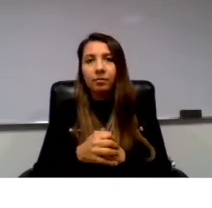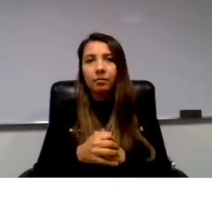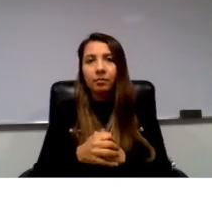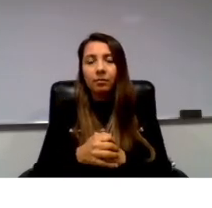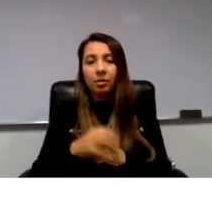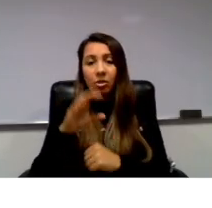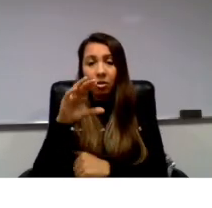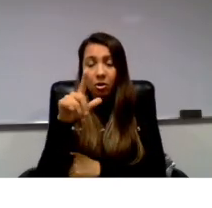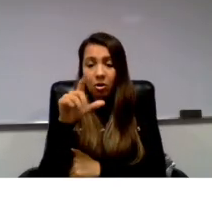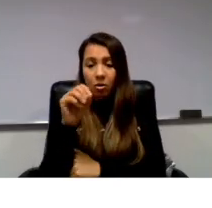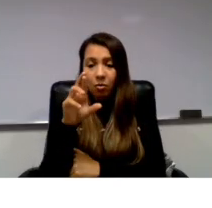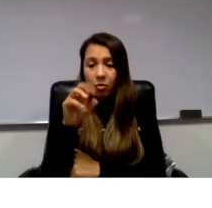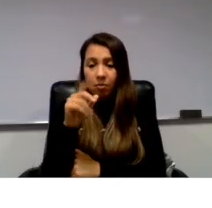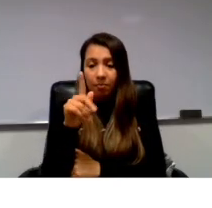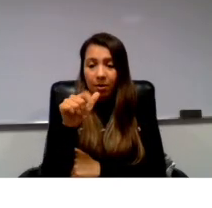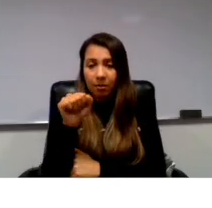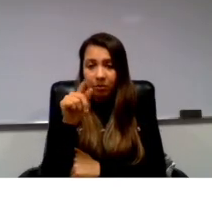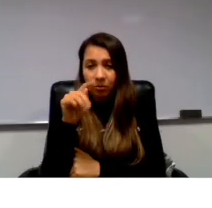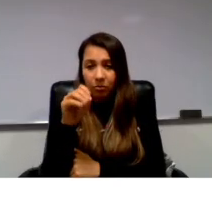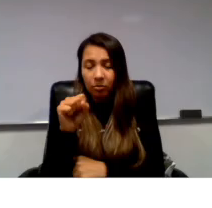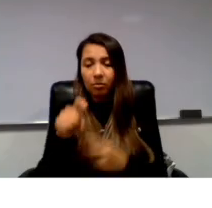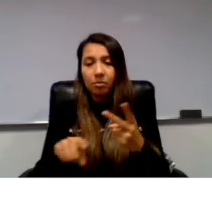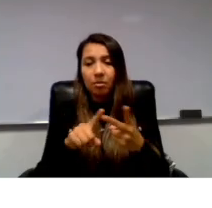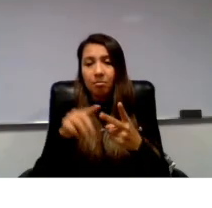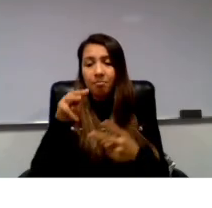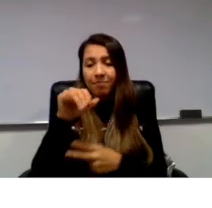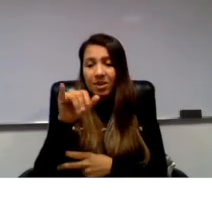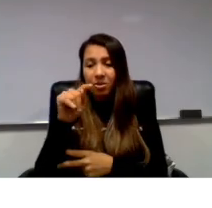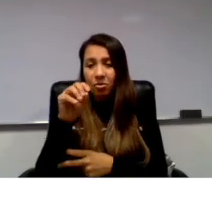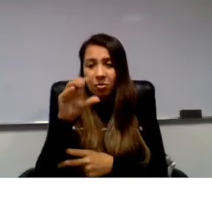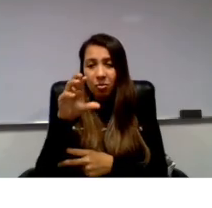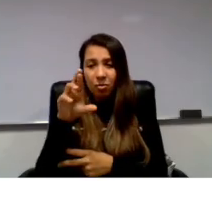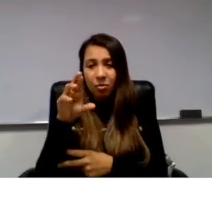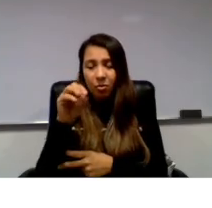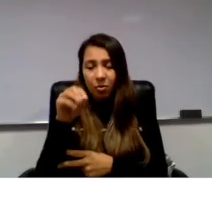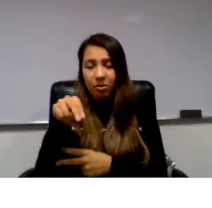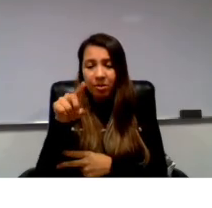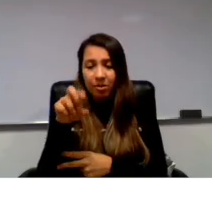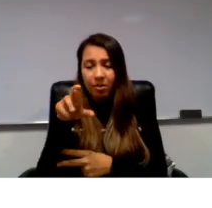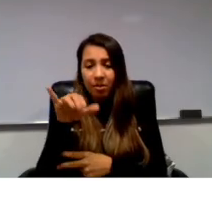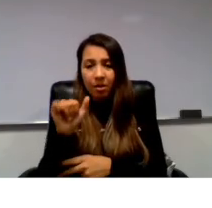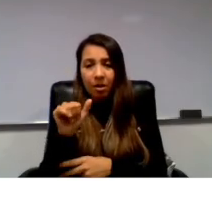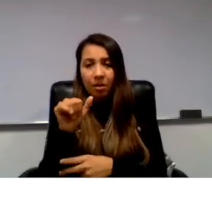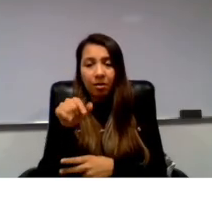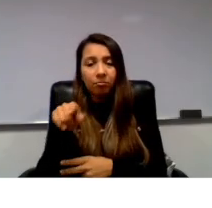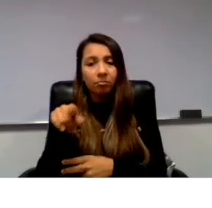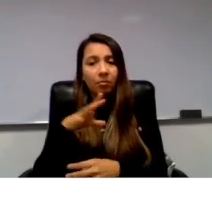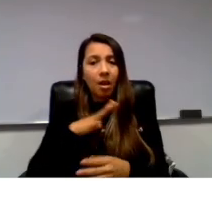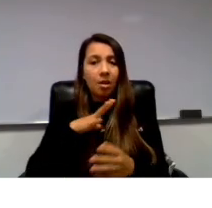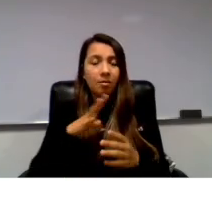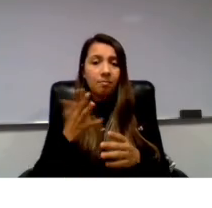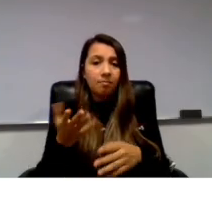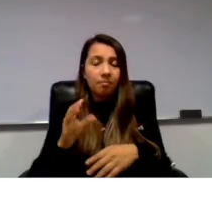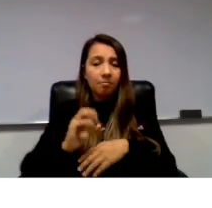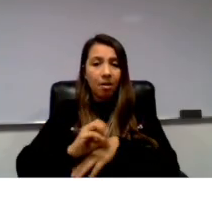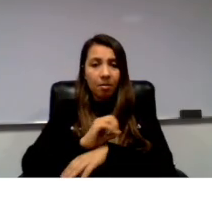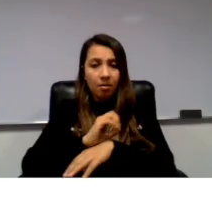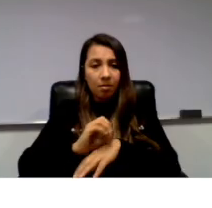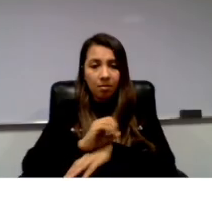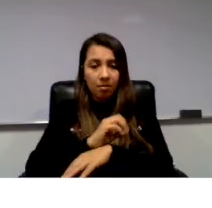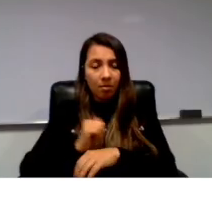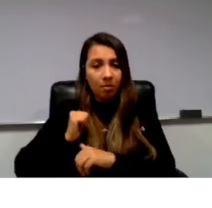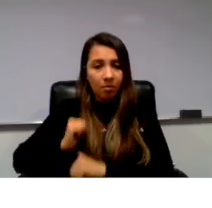Los cloroplastos y las mitocondrias, pues son de origen bacteriano y tienen un genoma bacteriano, tienen un genoma